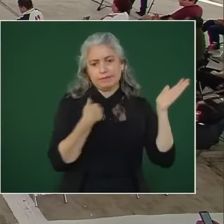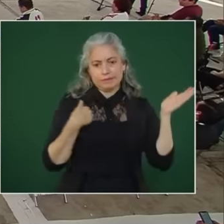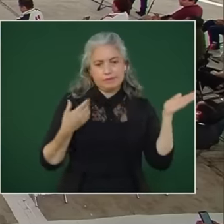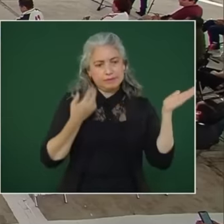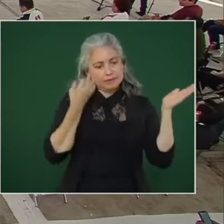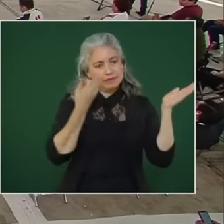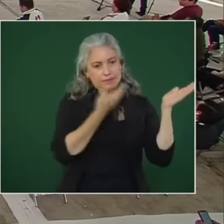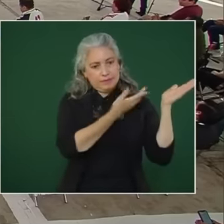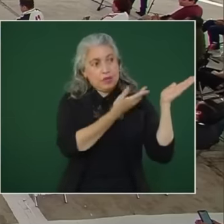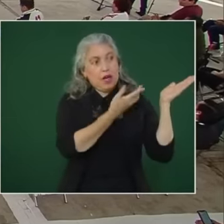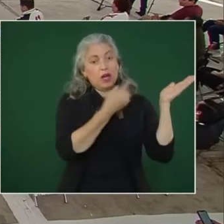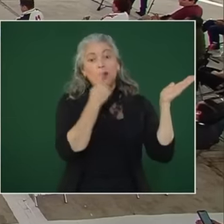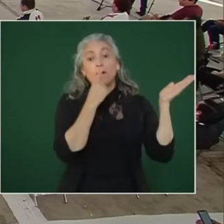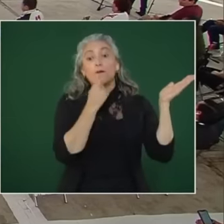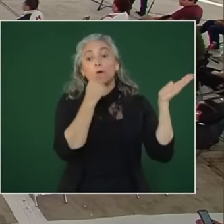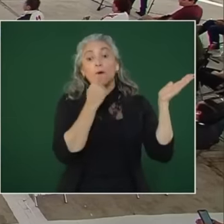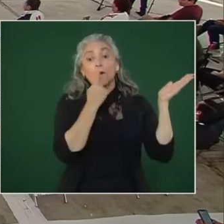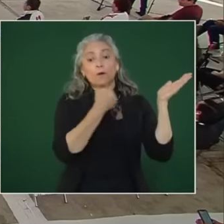Todos los rojos son ellos.